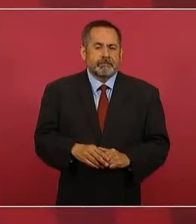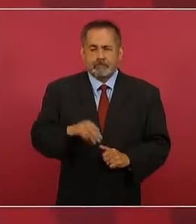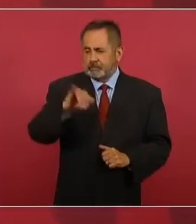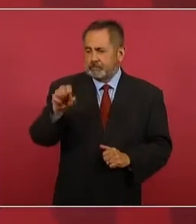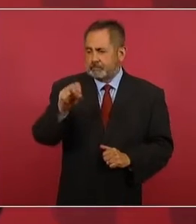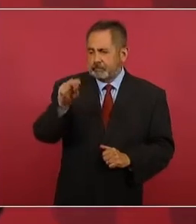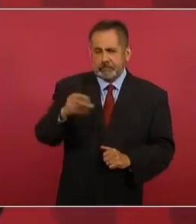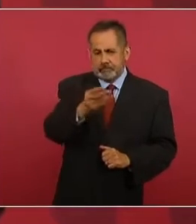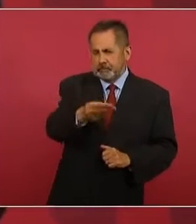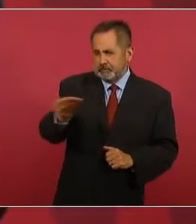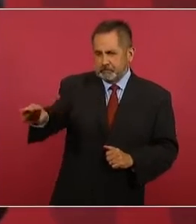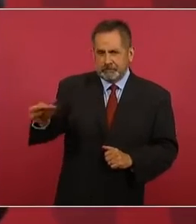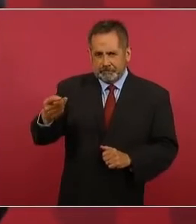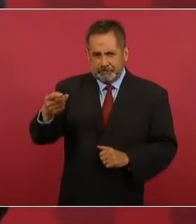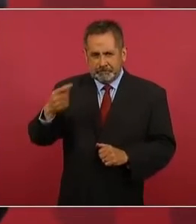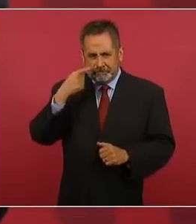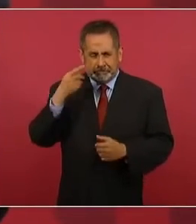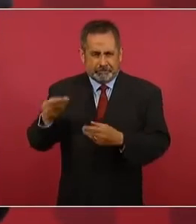Jesús les va